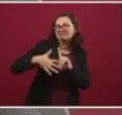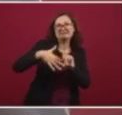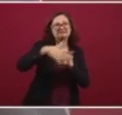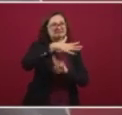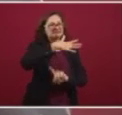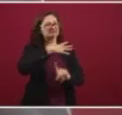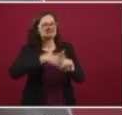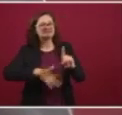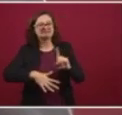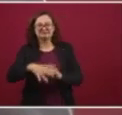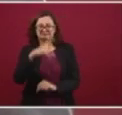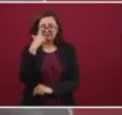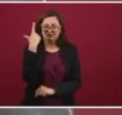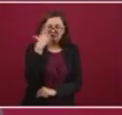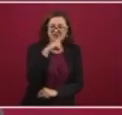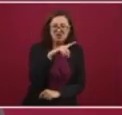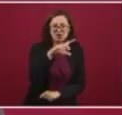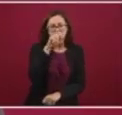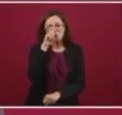dura,